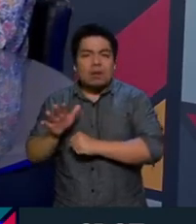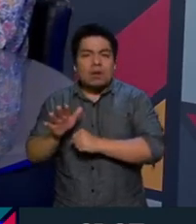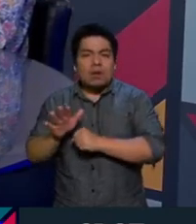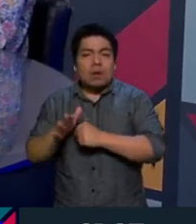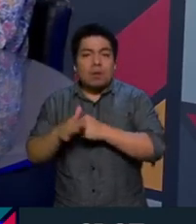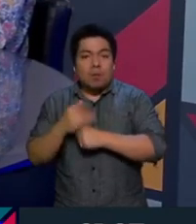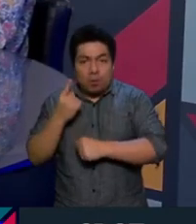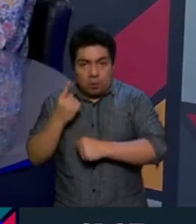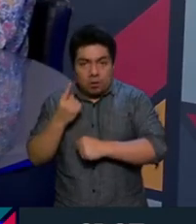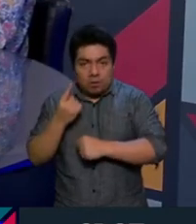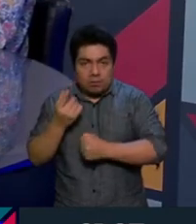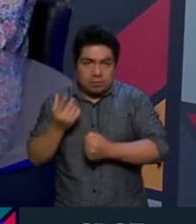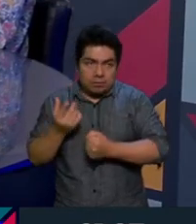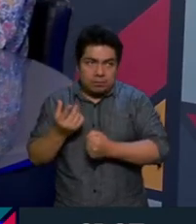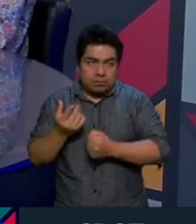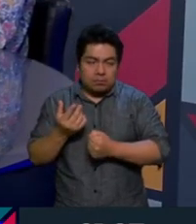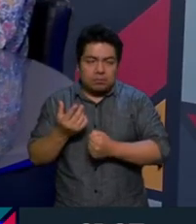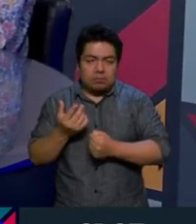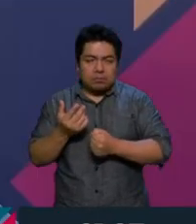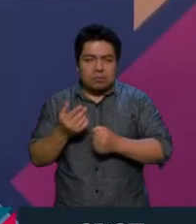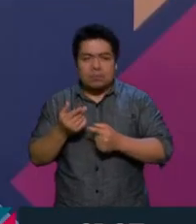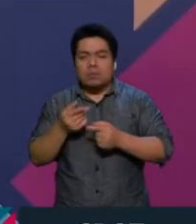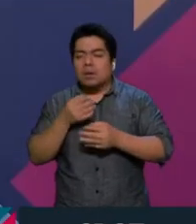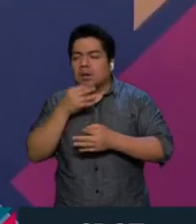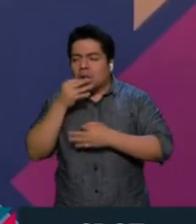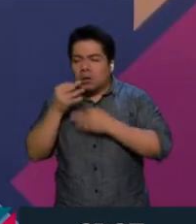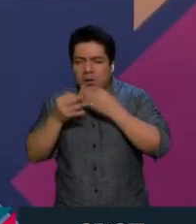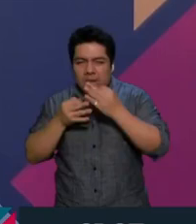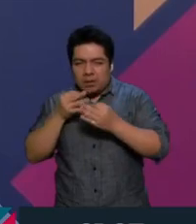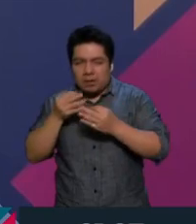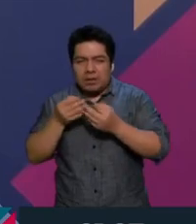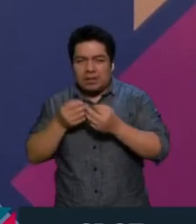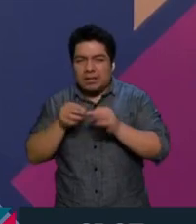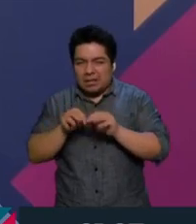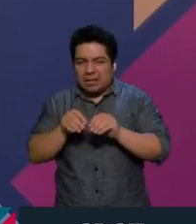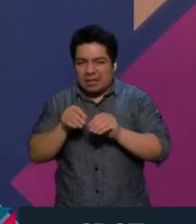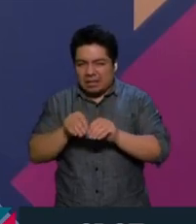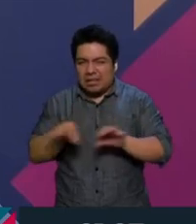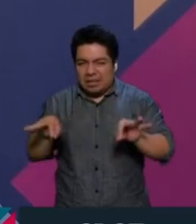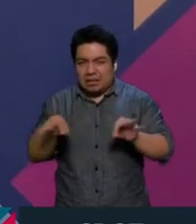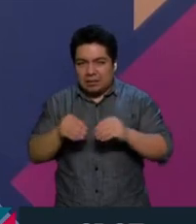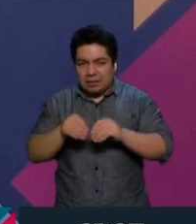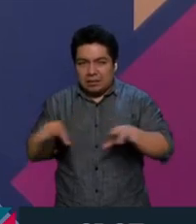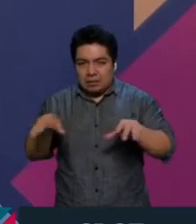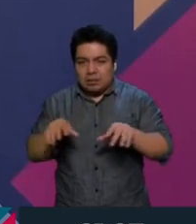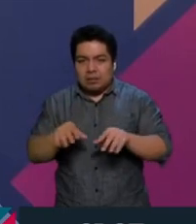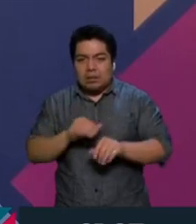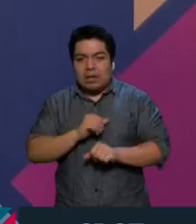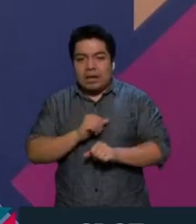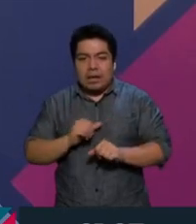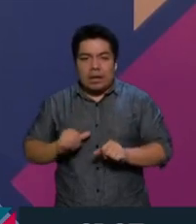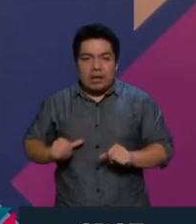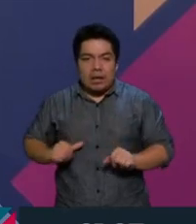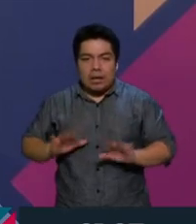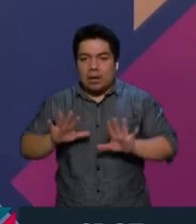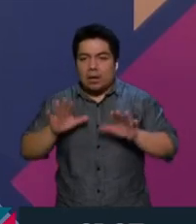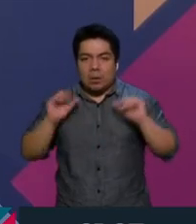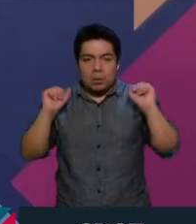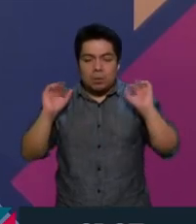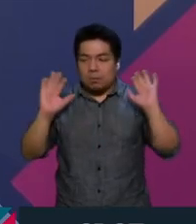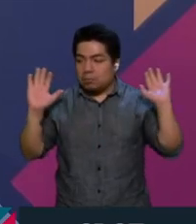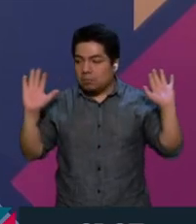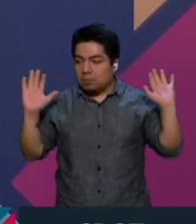a partir de una noticia muy importante que cimbró a la ciudad, el alcalde dejó de